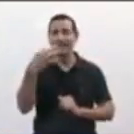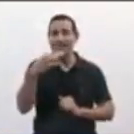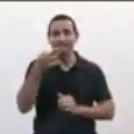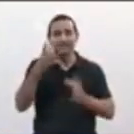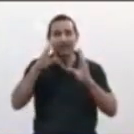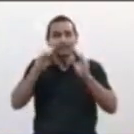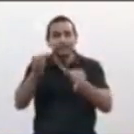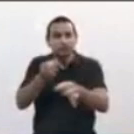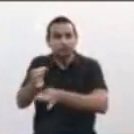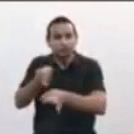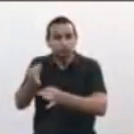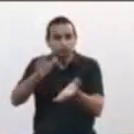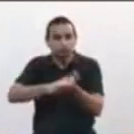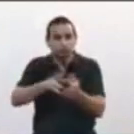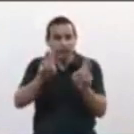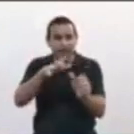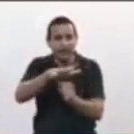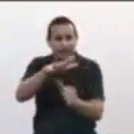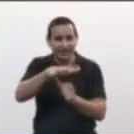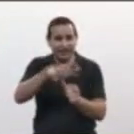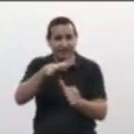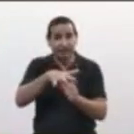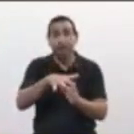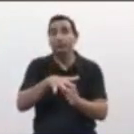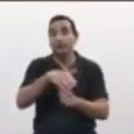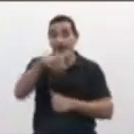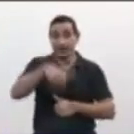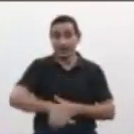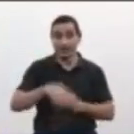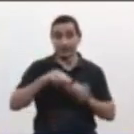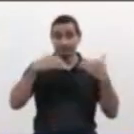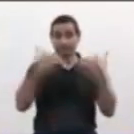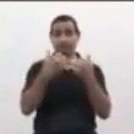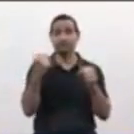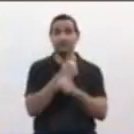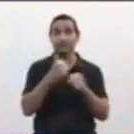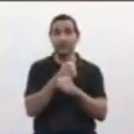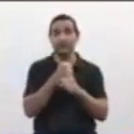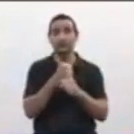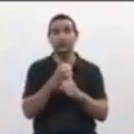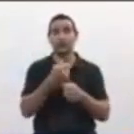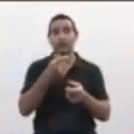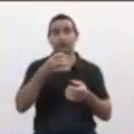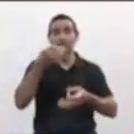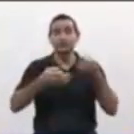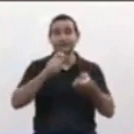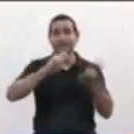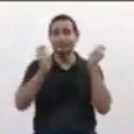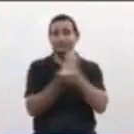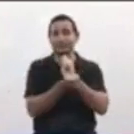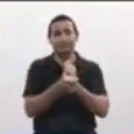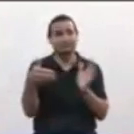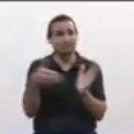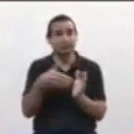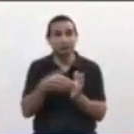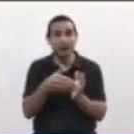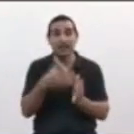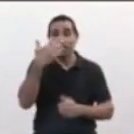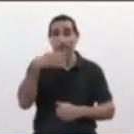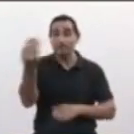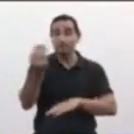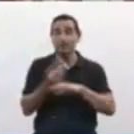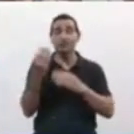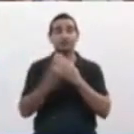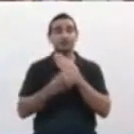materia le dimos media sanción en este recinto a una reforma de justicia milmillonaria y cuando vino a exponer